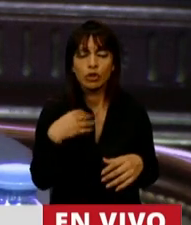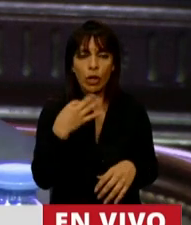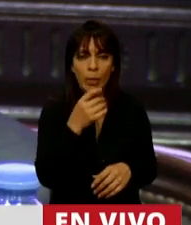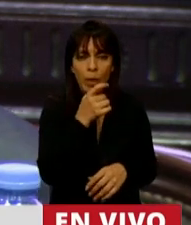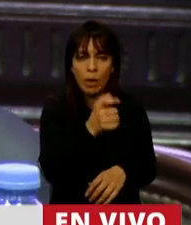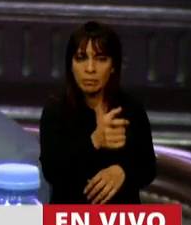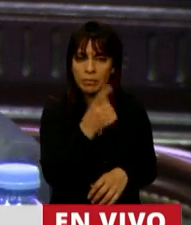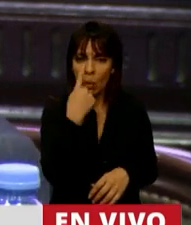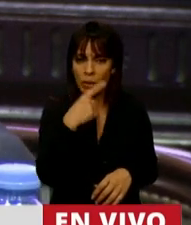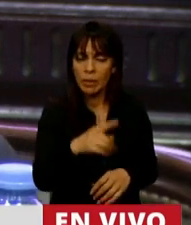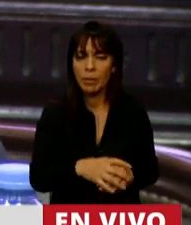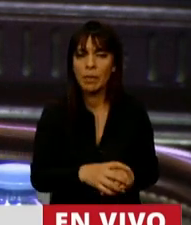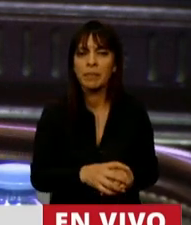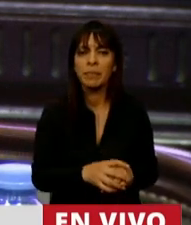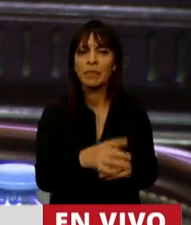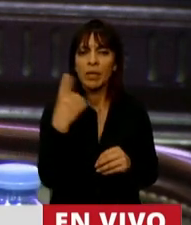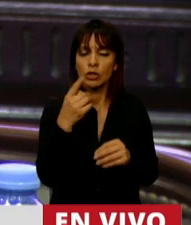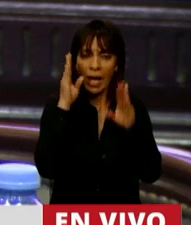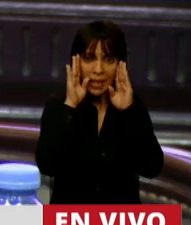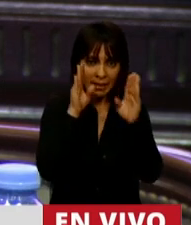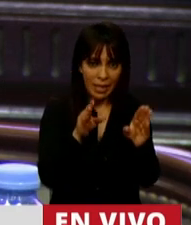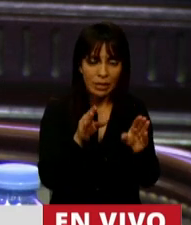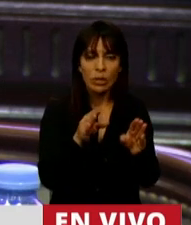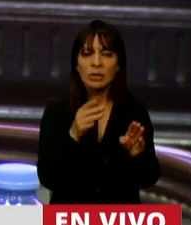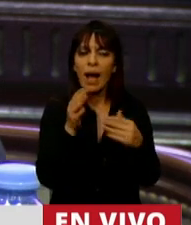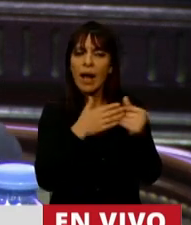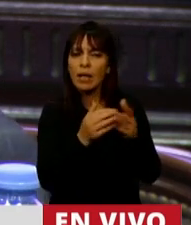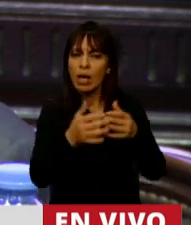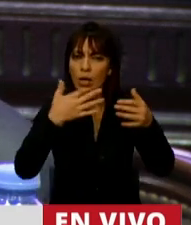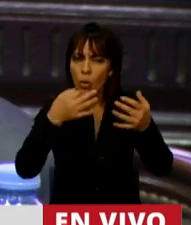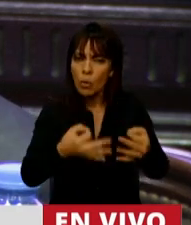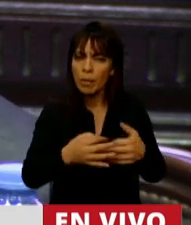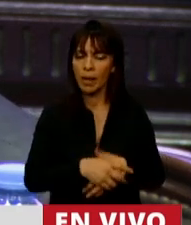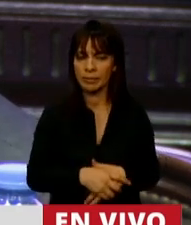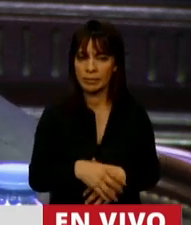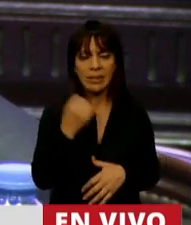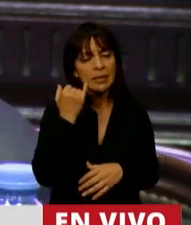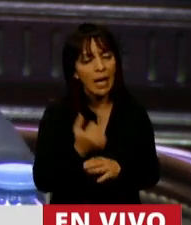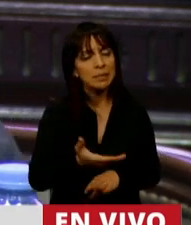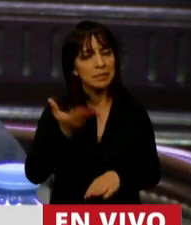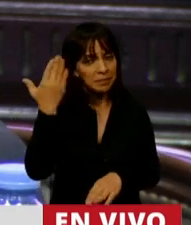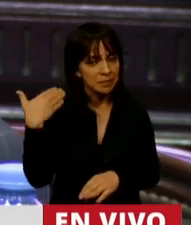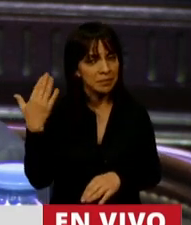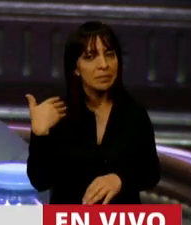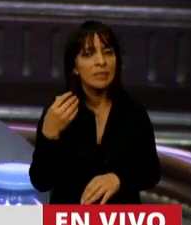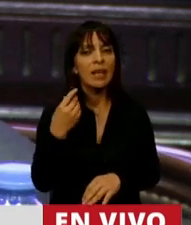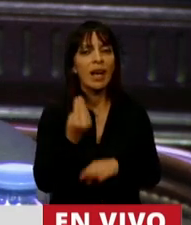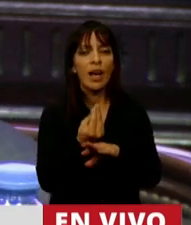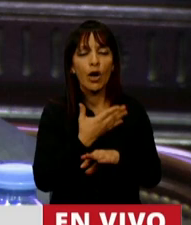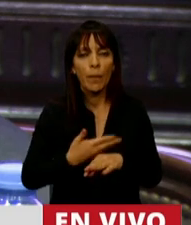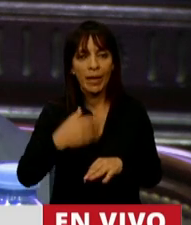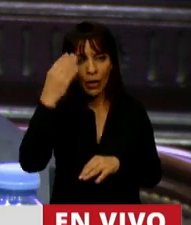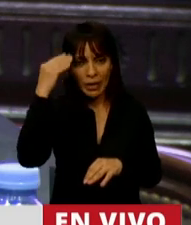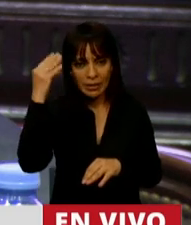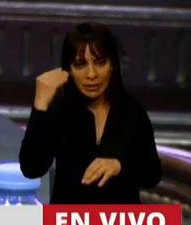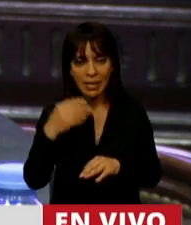termino, que vamos a estar muy atentos a la ejecución de esas obras. Ha pasado con anterioridad en el gobierno de Cristina Fernández de